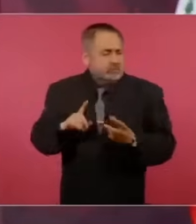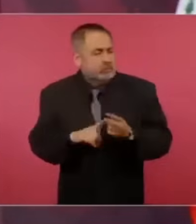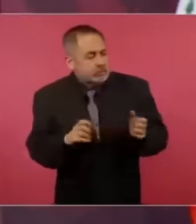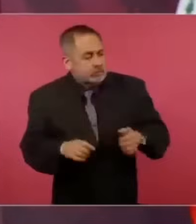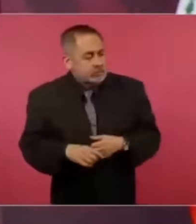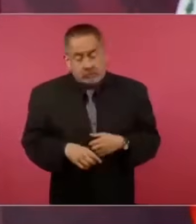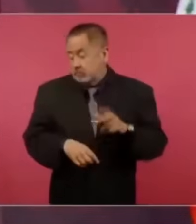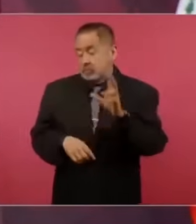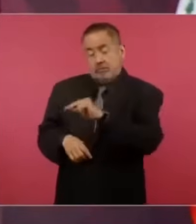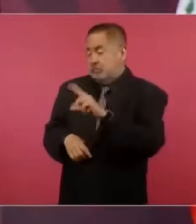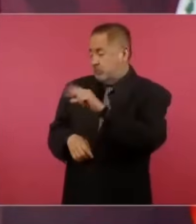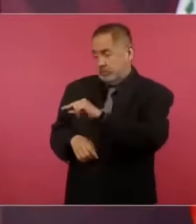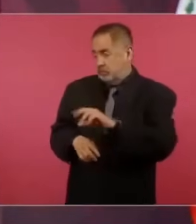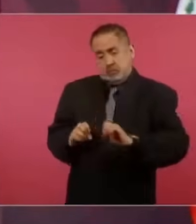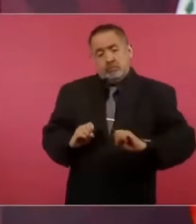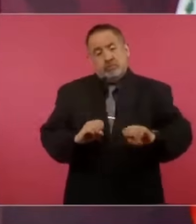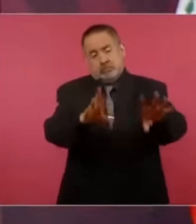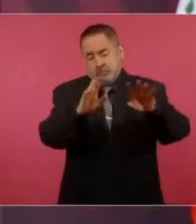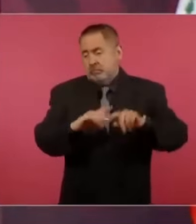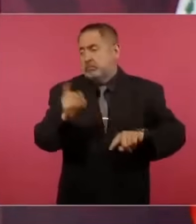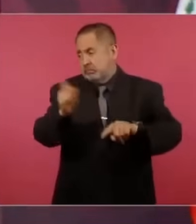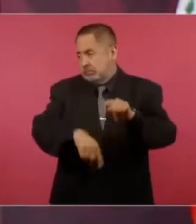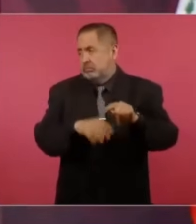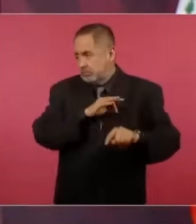Dicen, no,